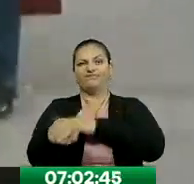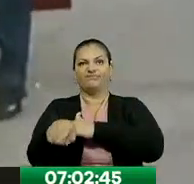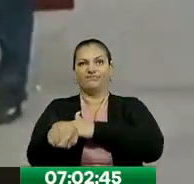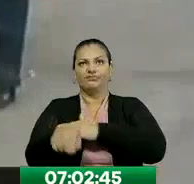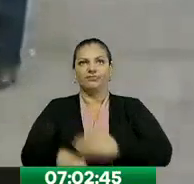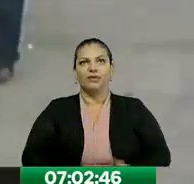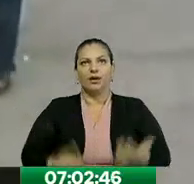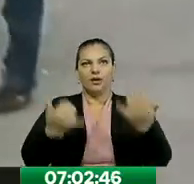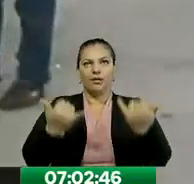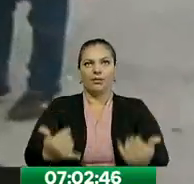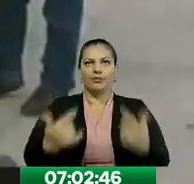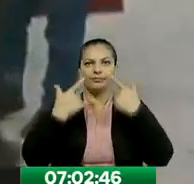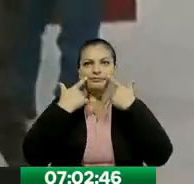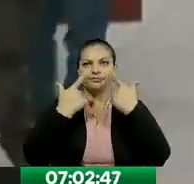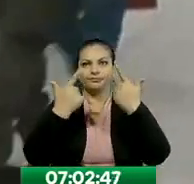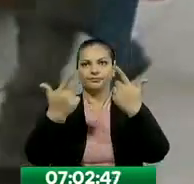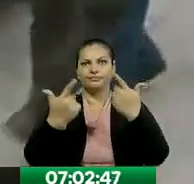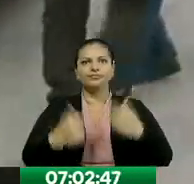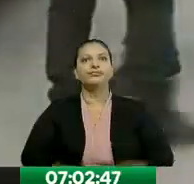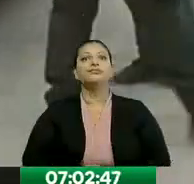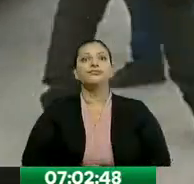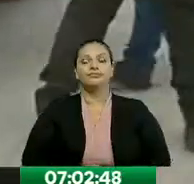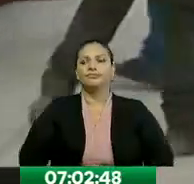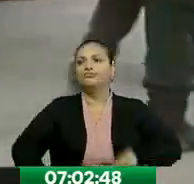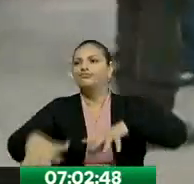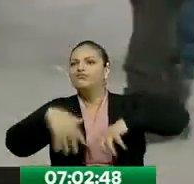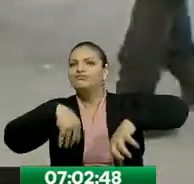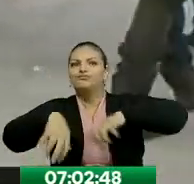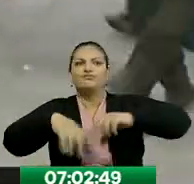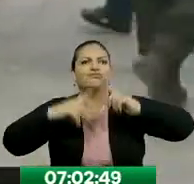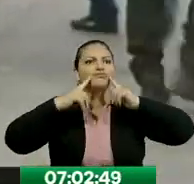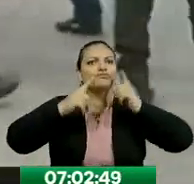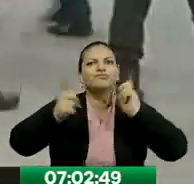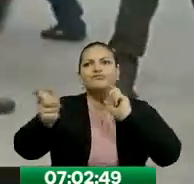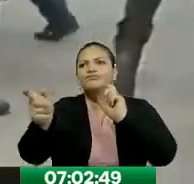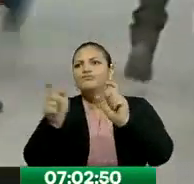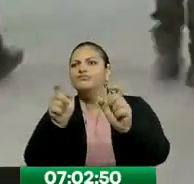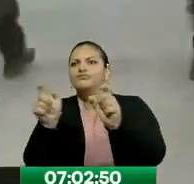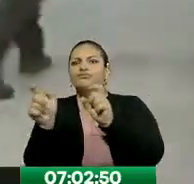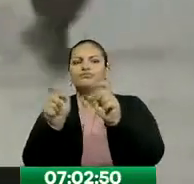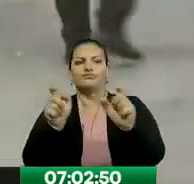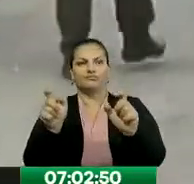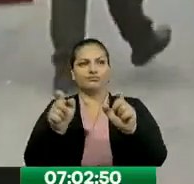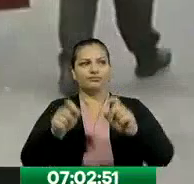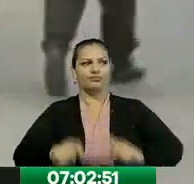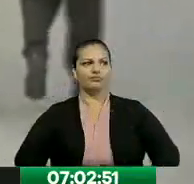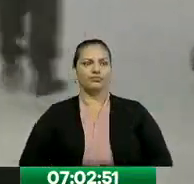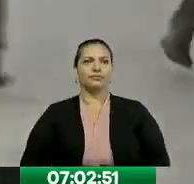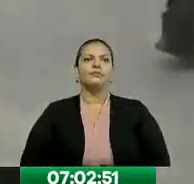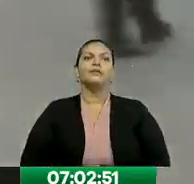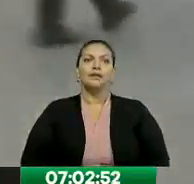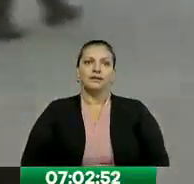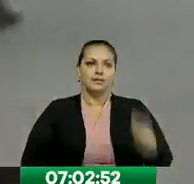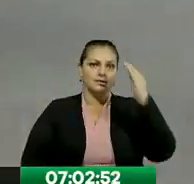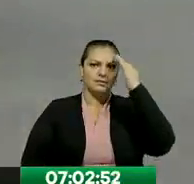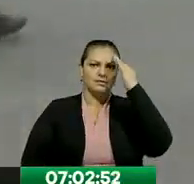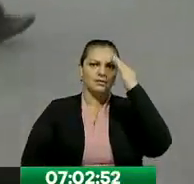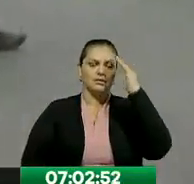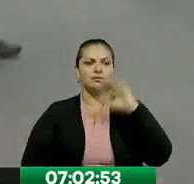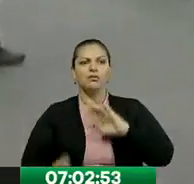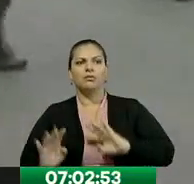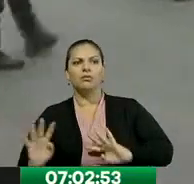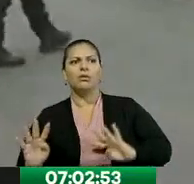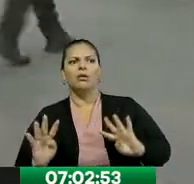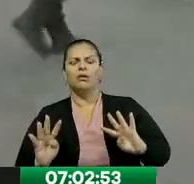de la Policía Nacional están realizando un operativo de control en esta zona para, en cierta manera, mejorar la percepción de los habitantes de